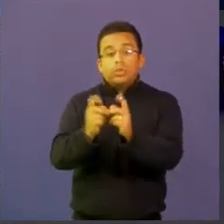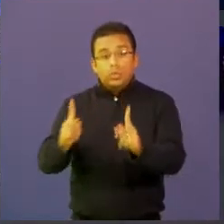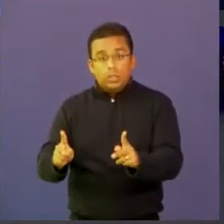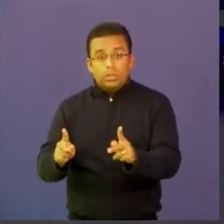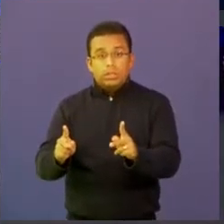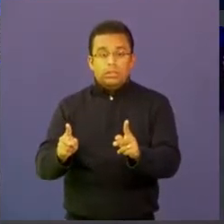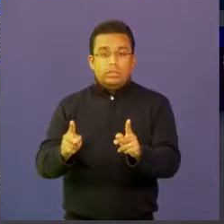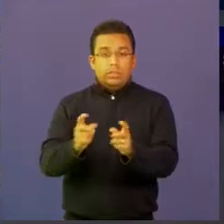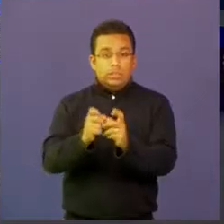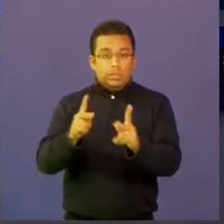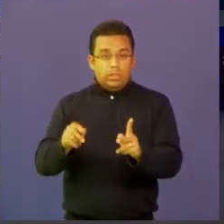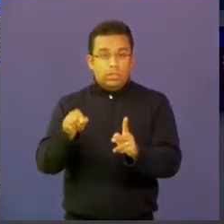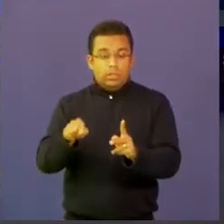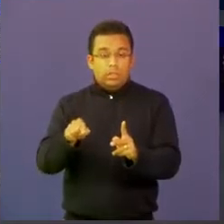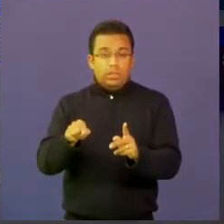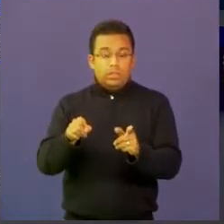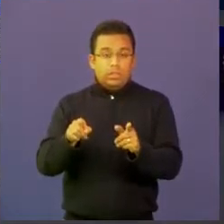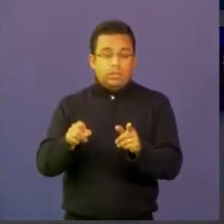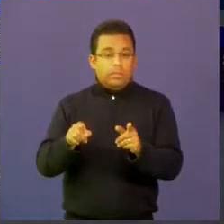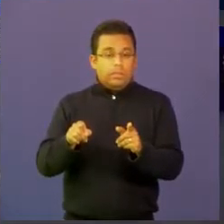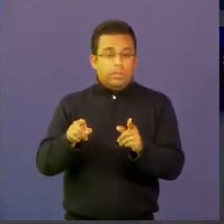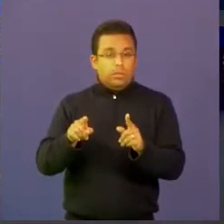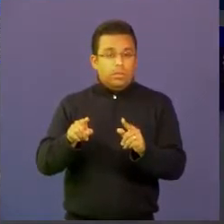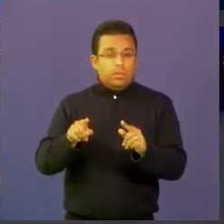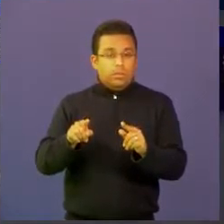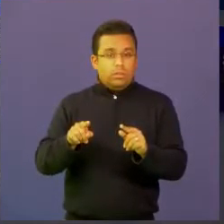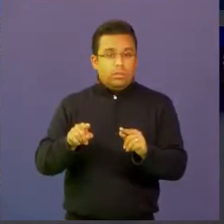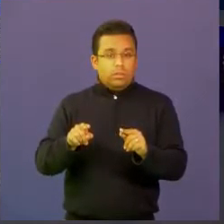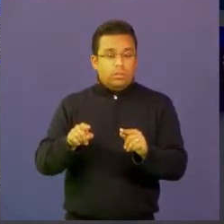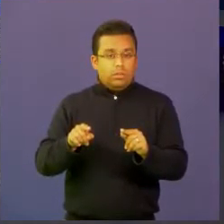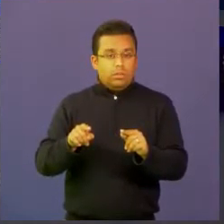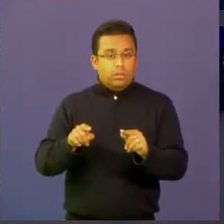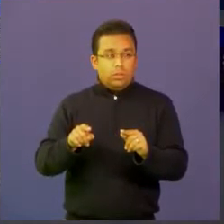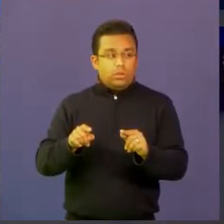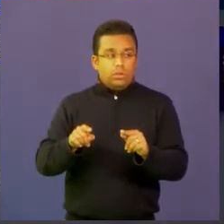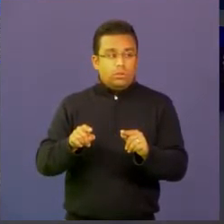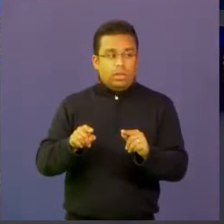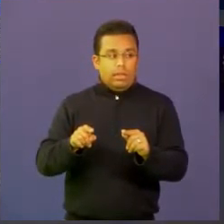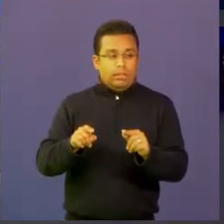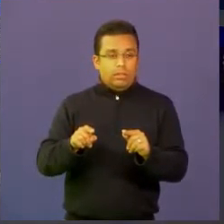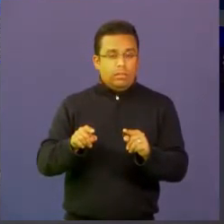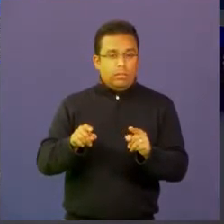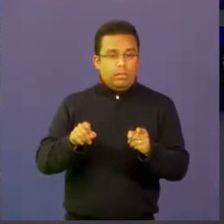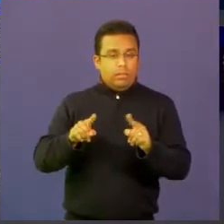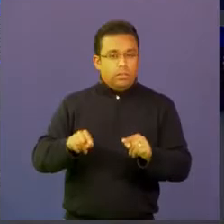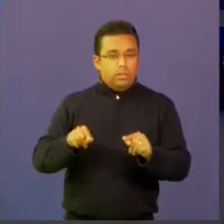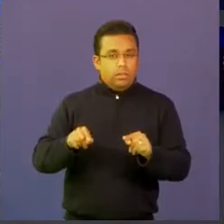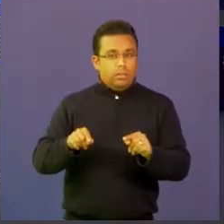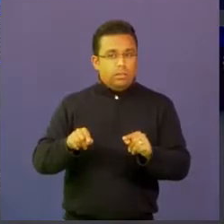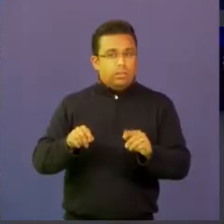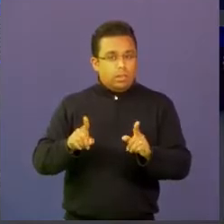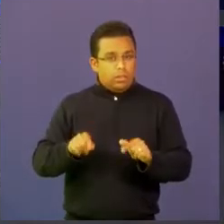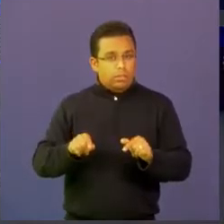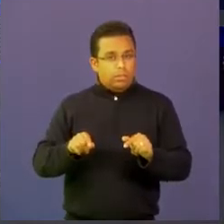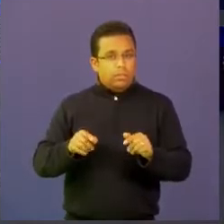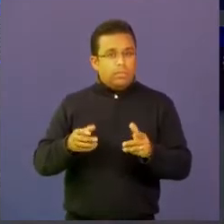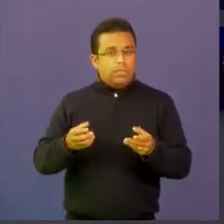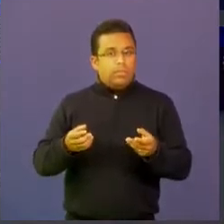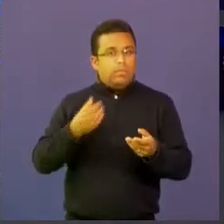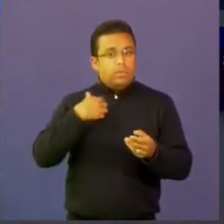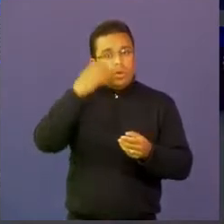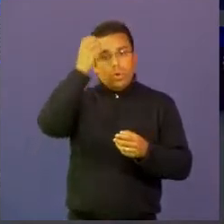y podiendo conocer eso que sucede en los puntos virtuales con la realidad tenemos mucho conocimiento y vamos a poder